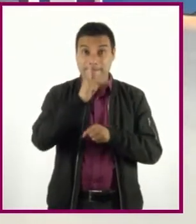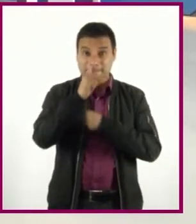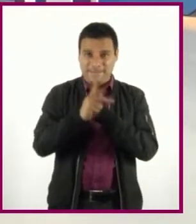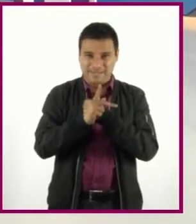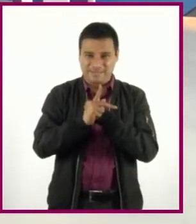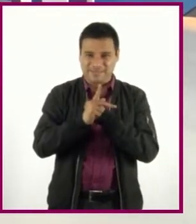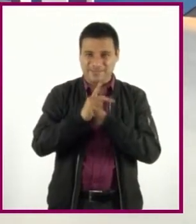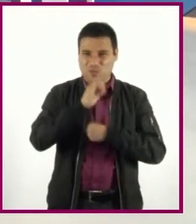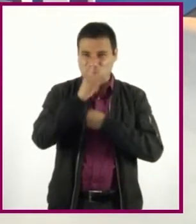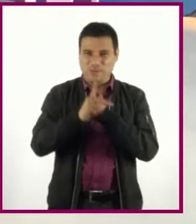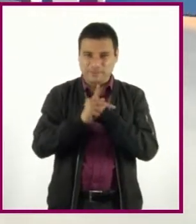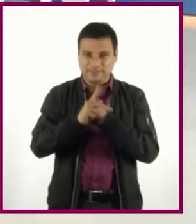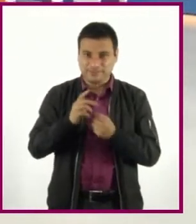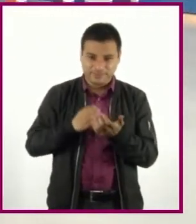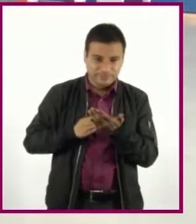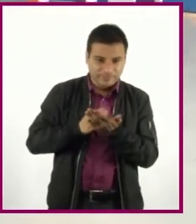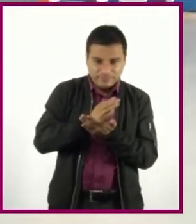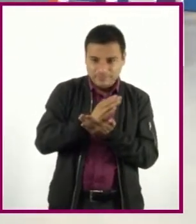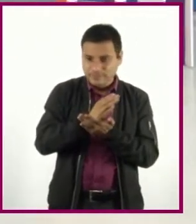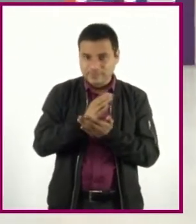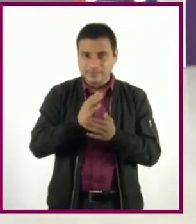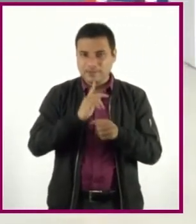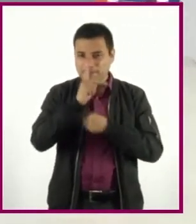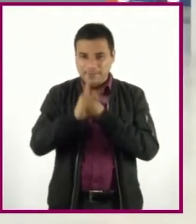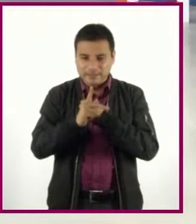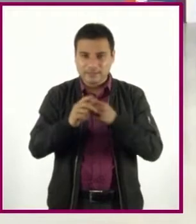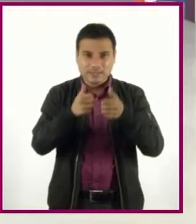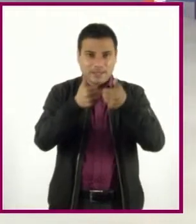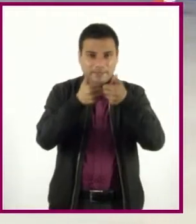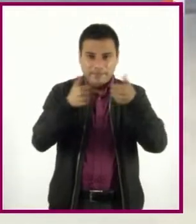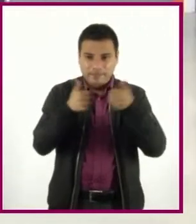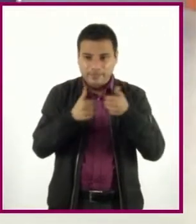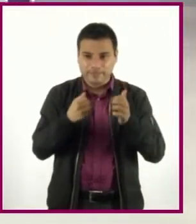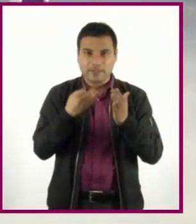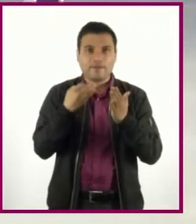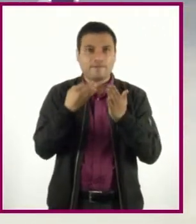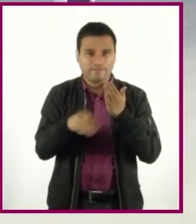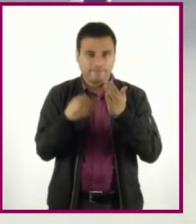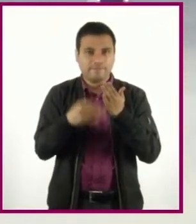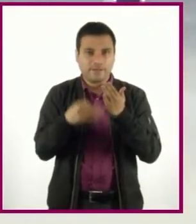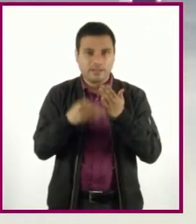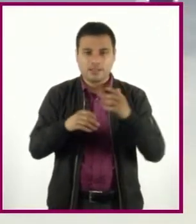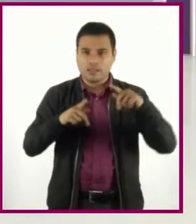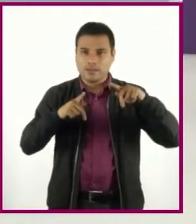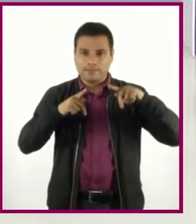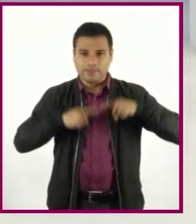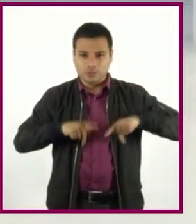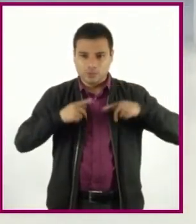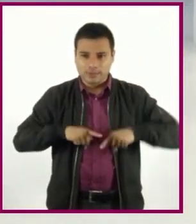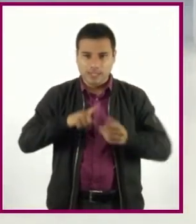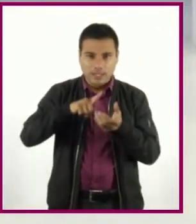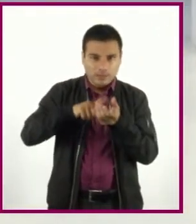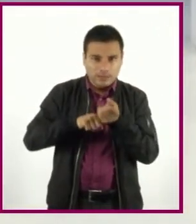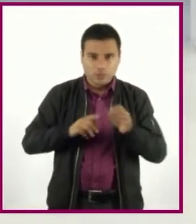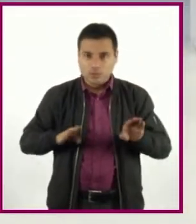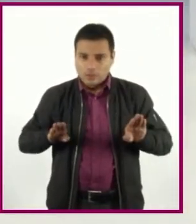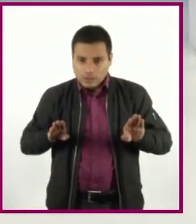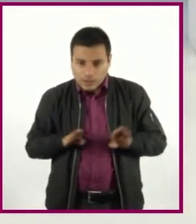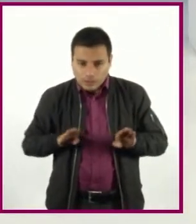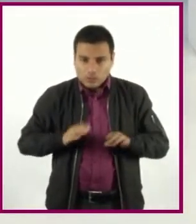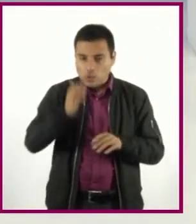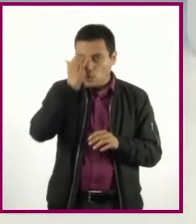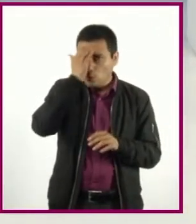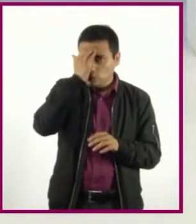Turco Otomano sin tomar en cuenta factores como la composición y distribución de la población,